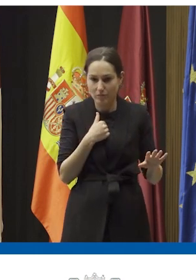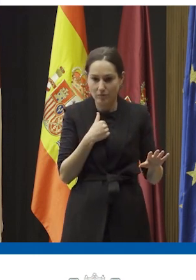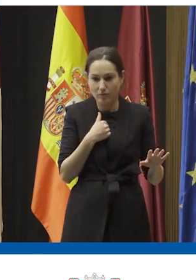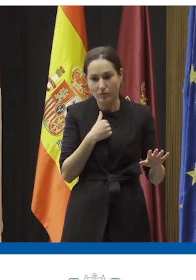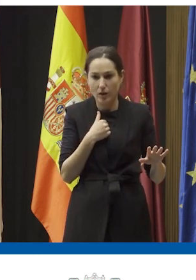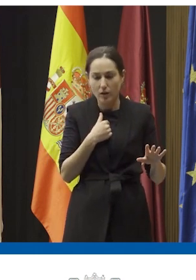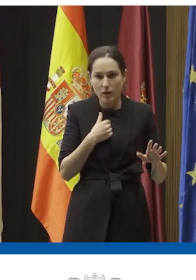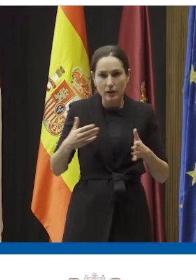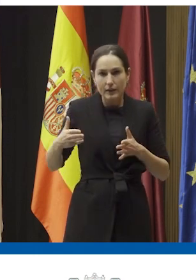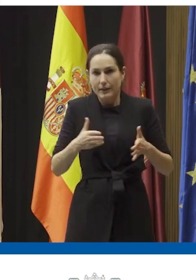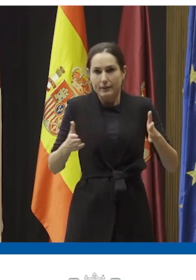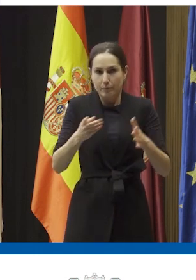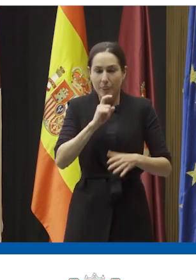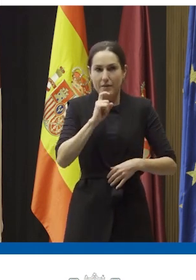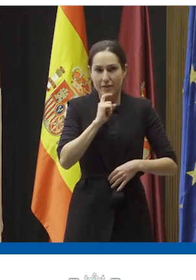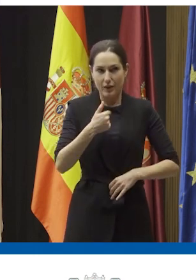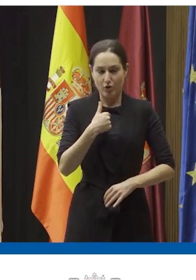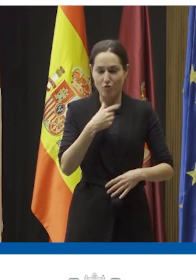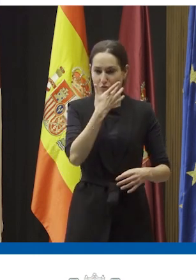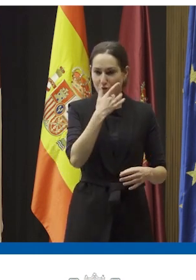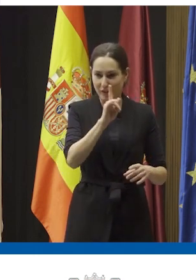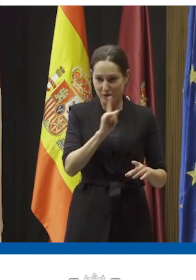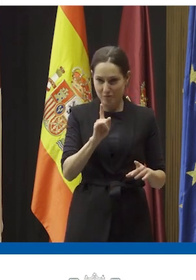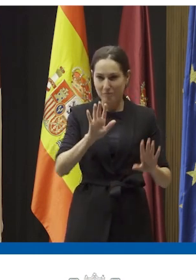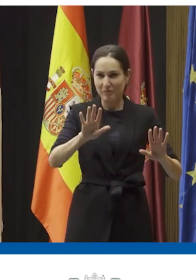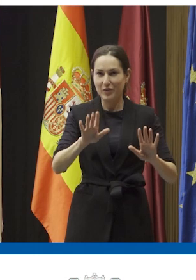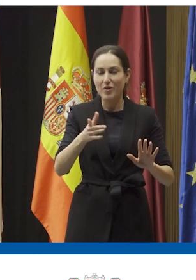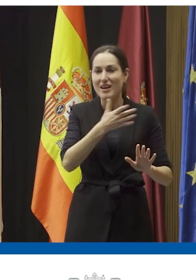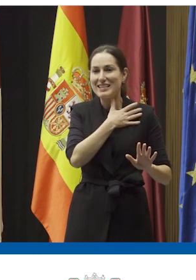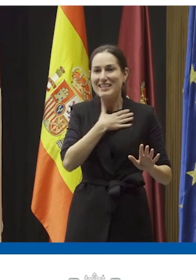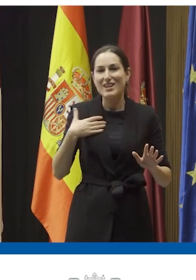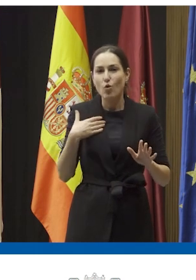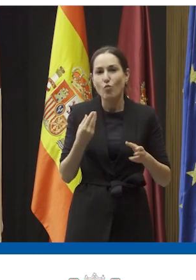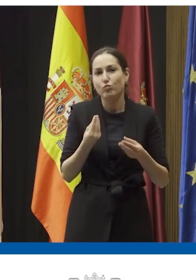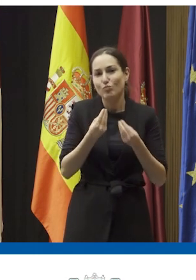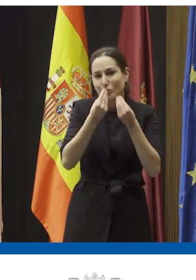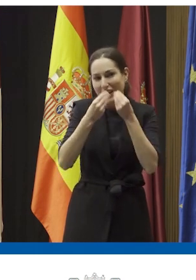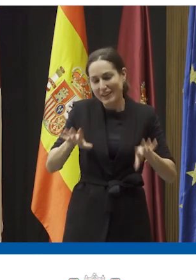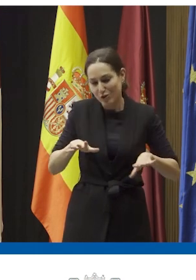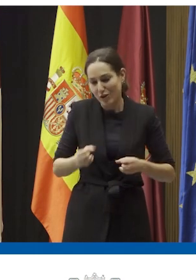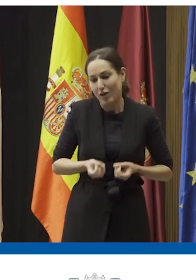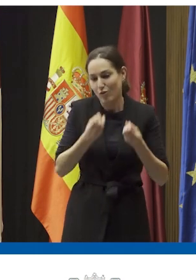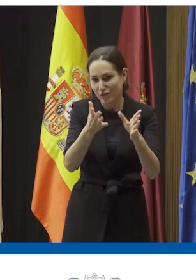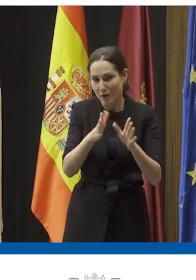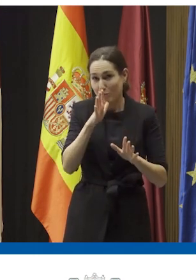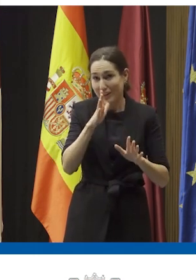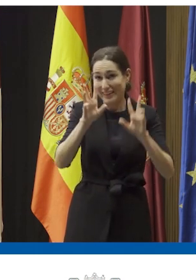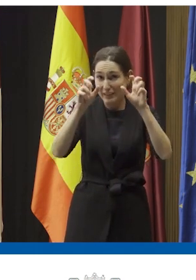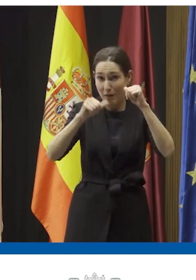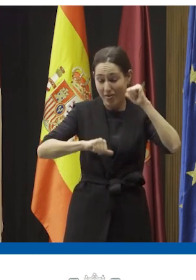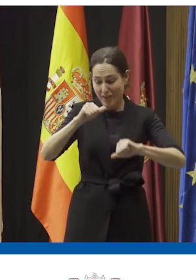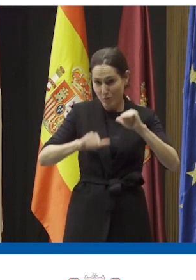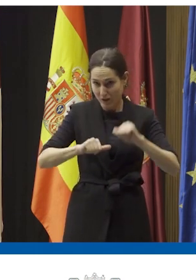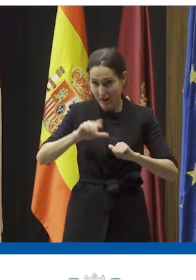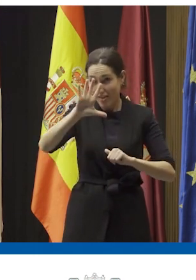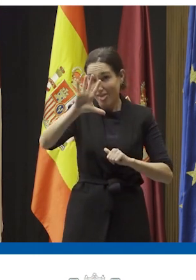mí, que es la historia. Pero bueno, la cirugía algo me suena durante los últimos 50 años, y los que me